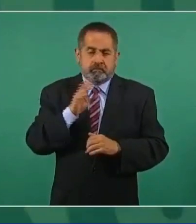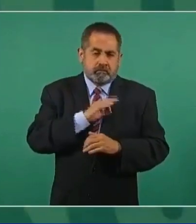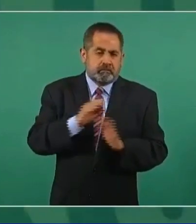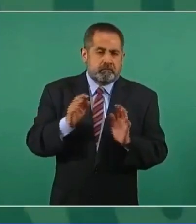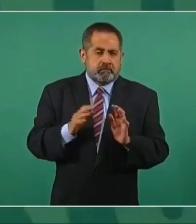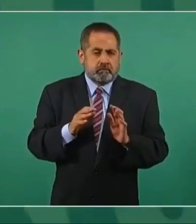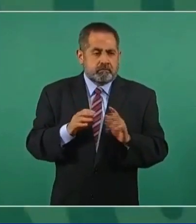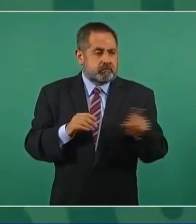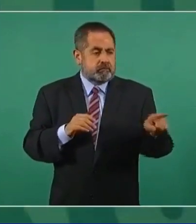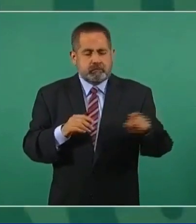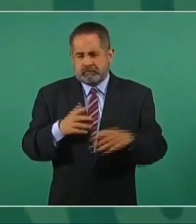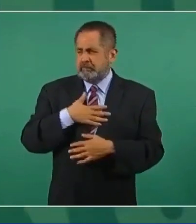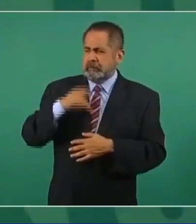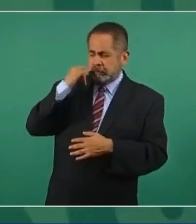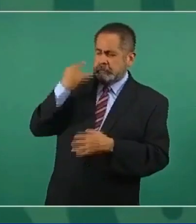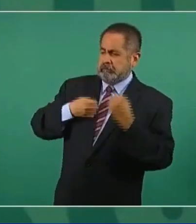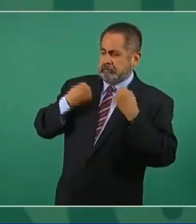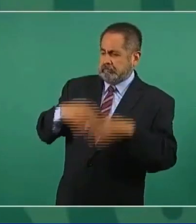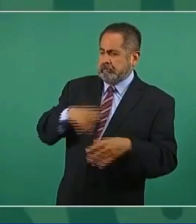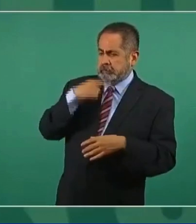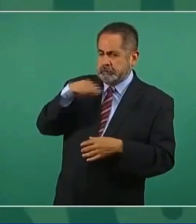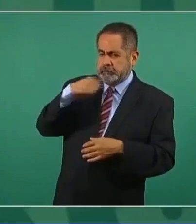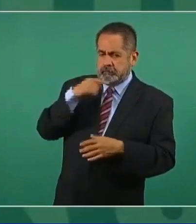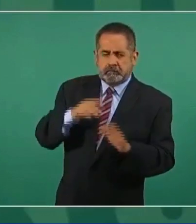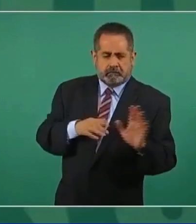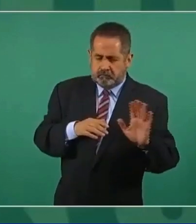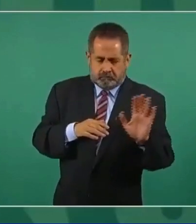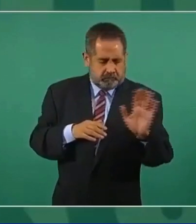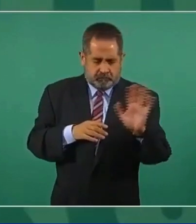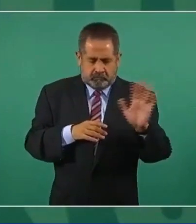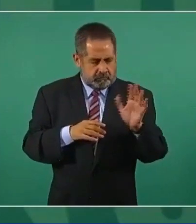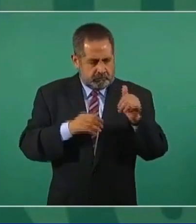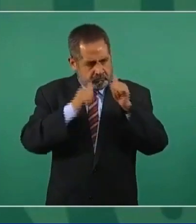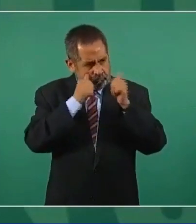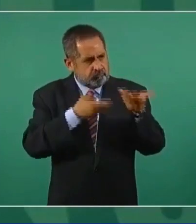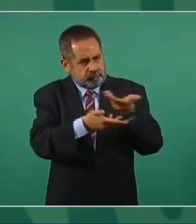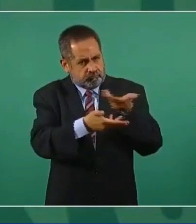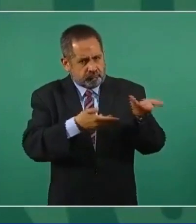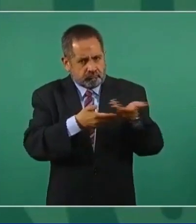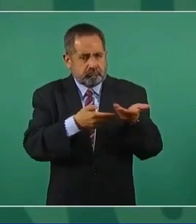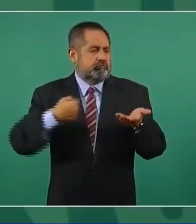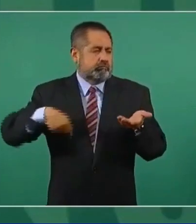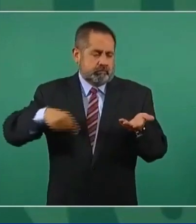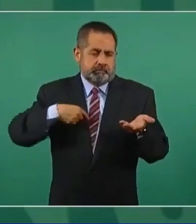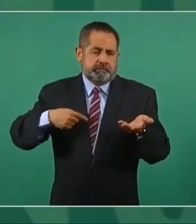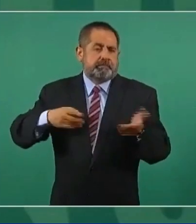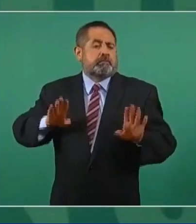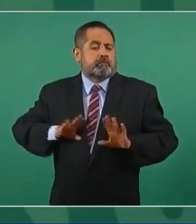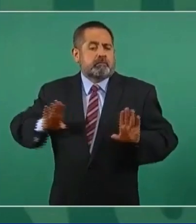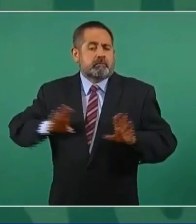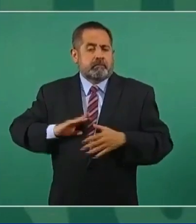no se sientan afectados los de las empresas y al mismo tiempo